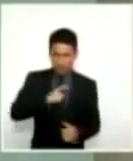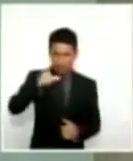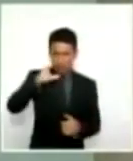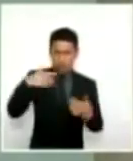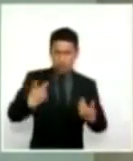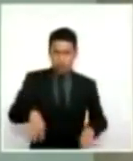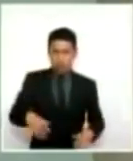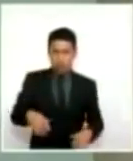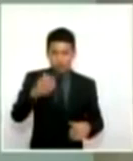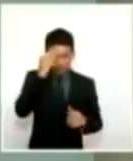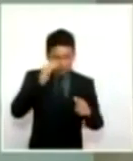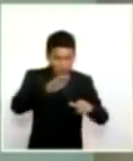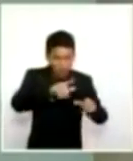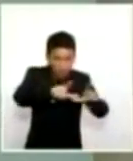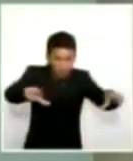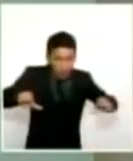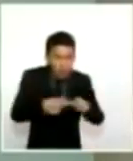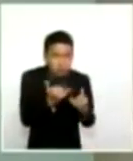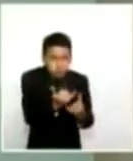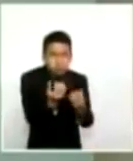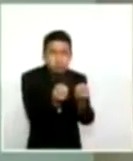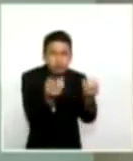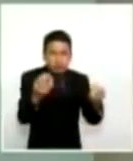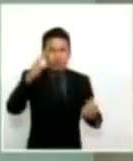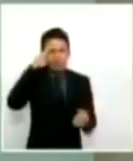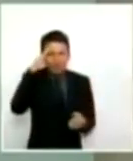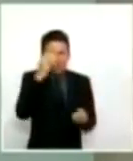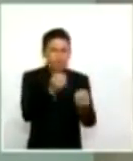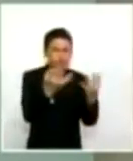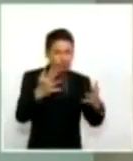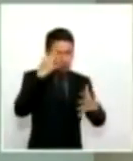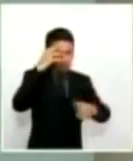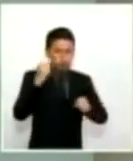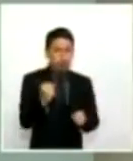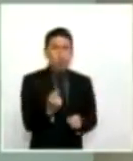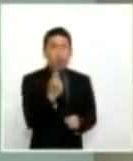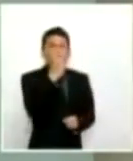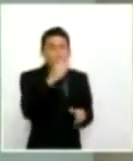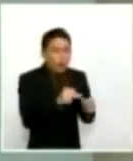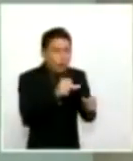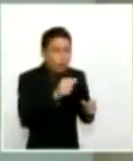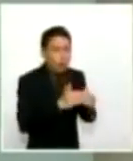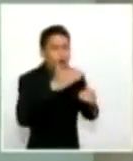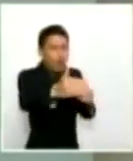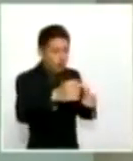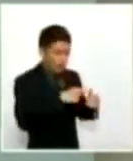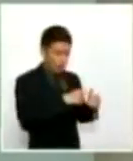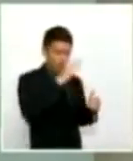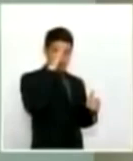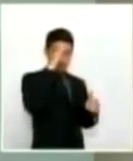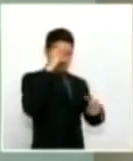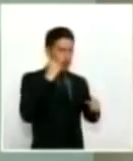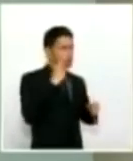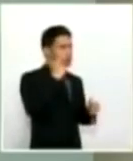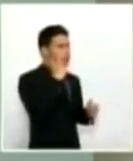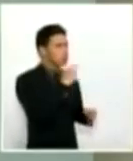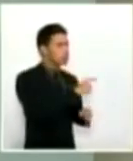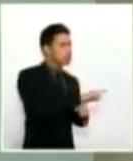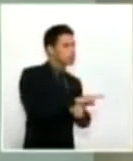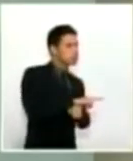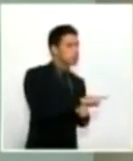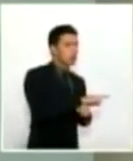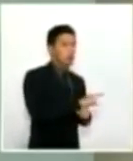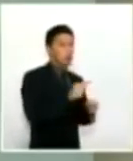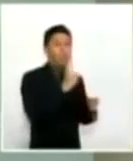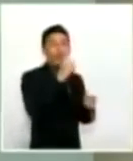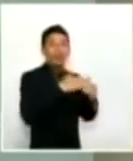mayor concentración y mayor despliegue militar, a una cuadra de un retén militar que yo certifiqué hace aproximadamente una